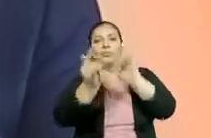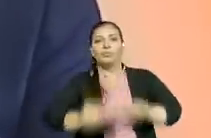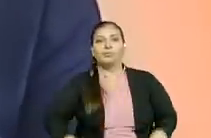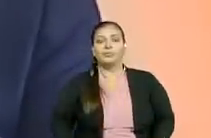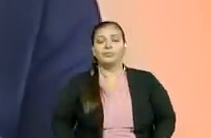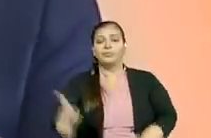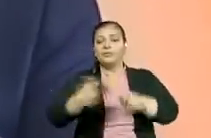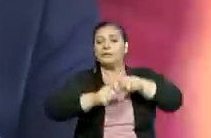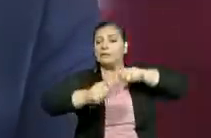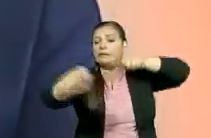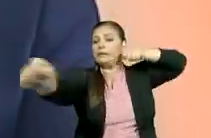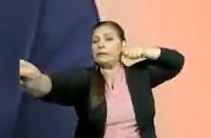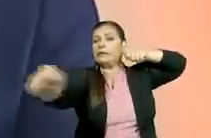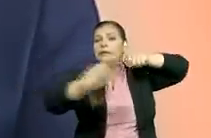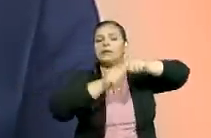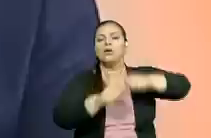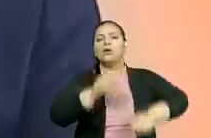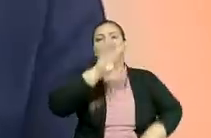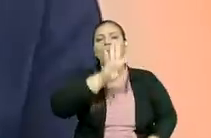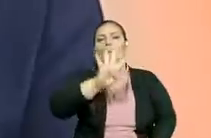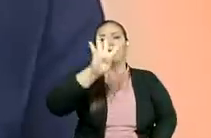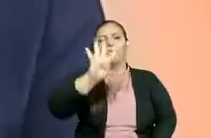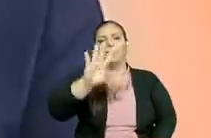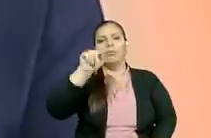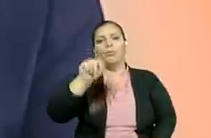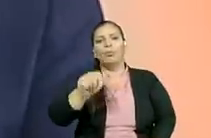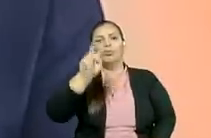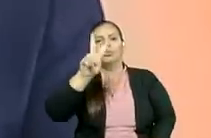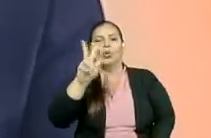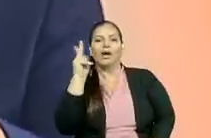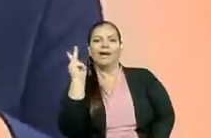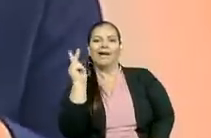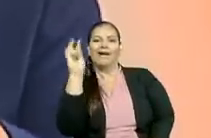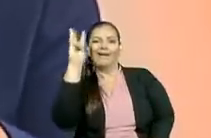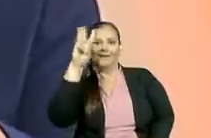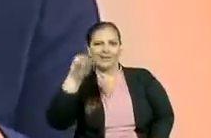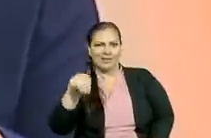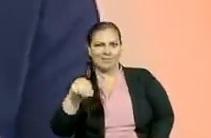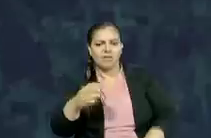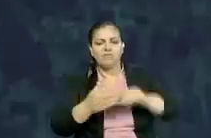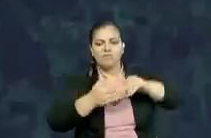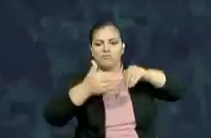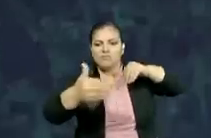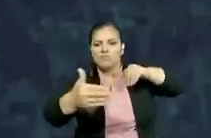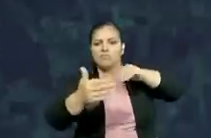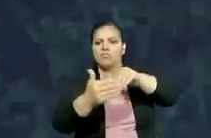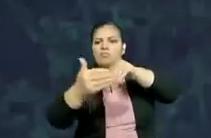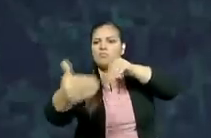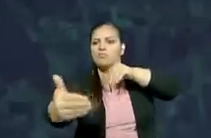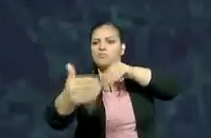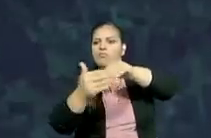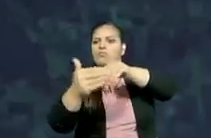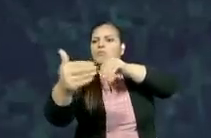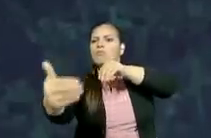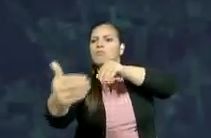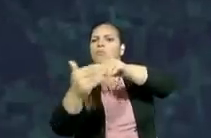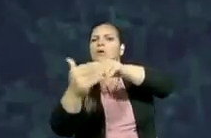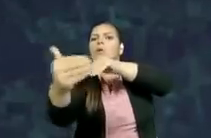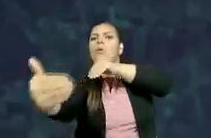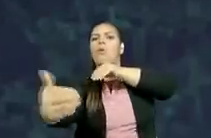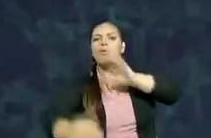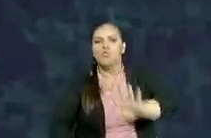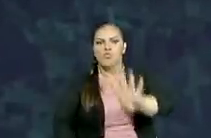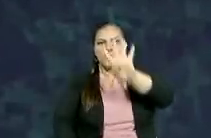4 carriles con una longitud total de 44.2 kilómetros. Ya que se ubicará en